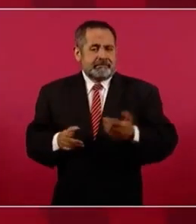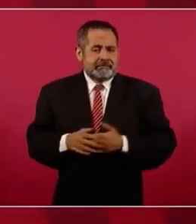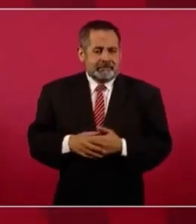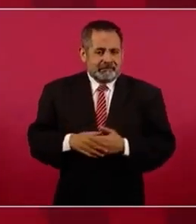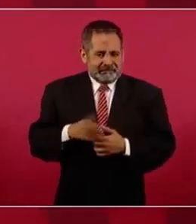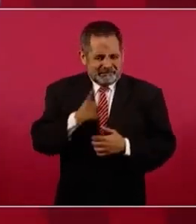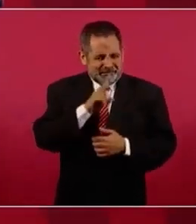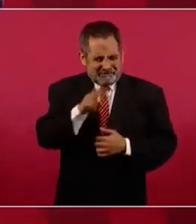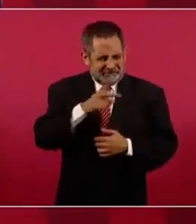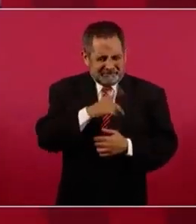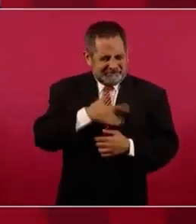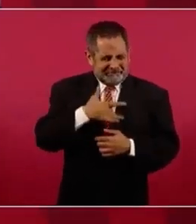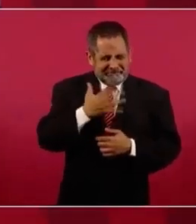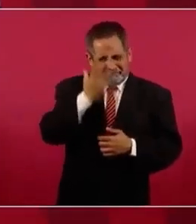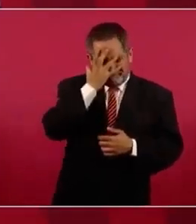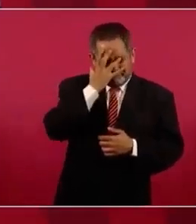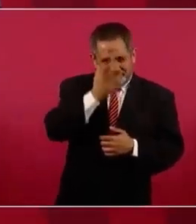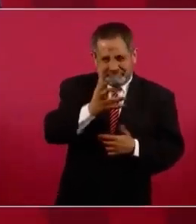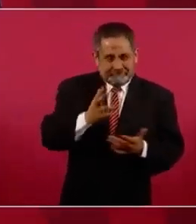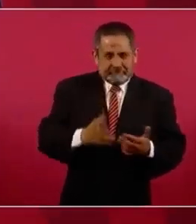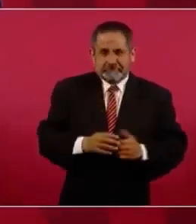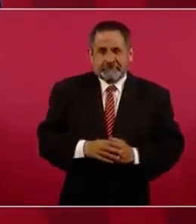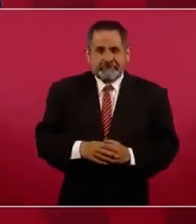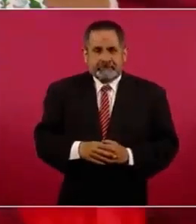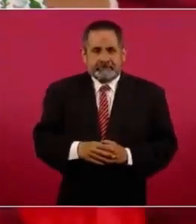¿Qué no da pena?